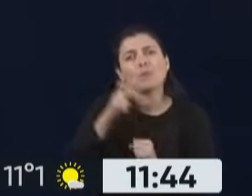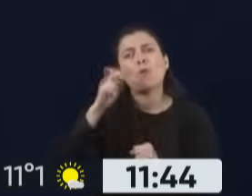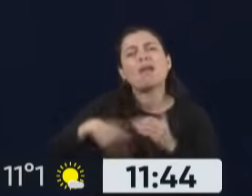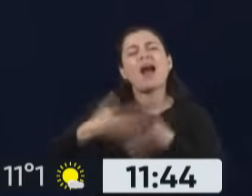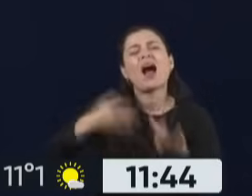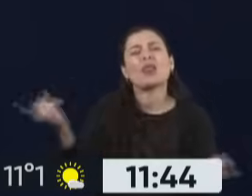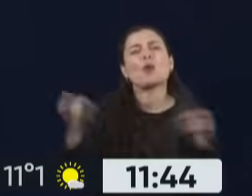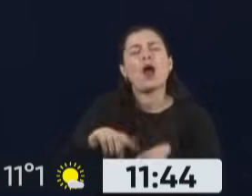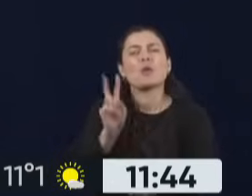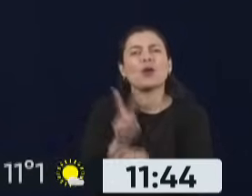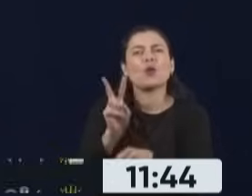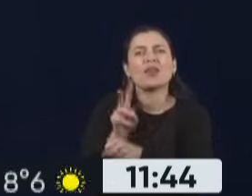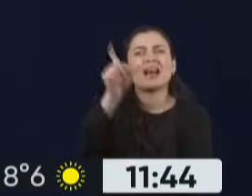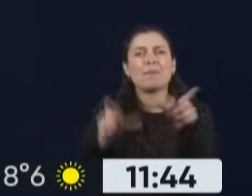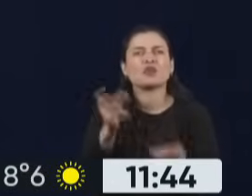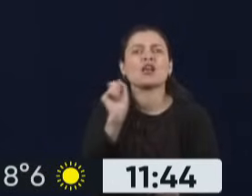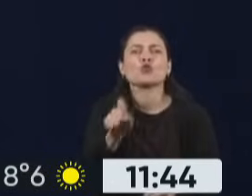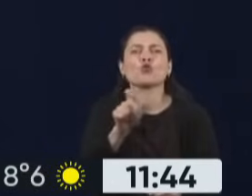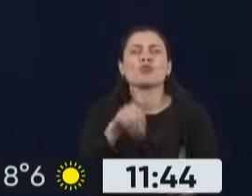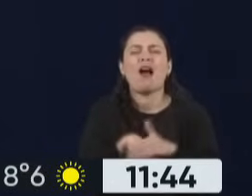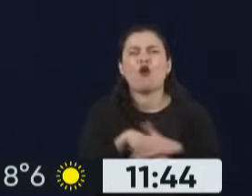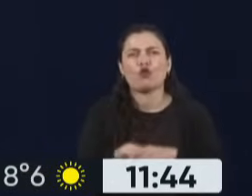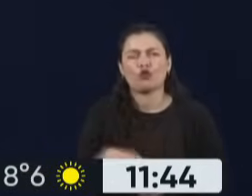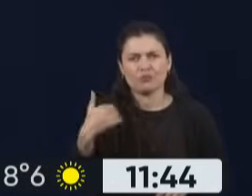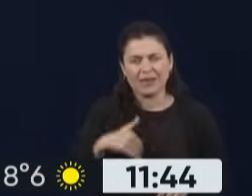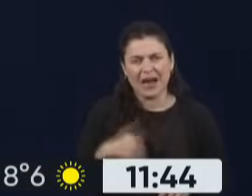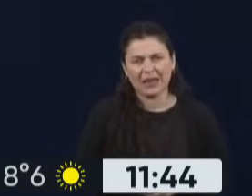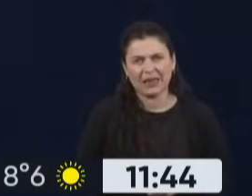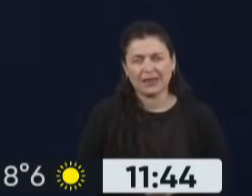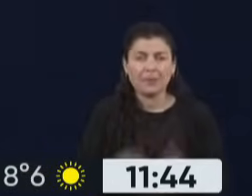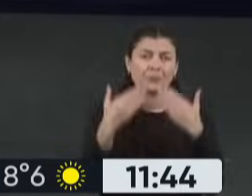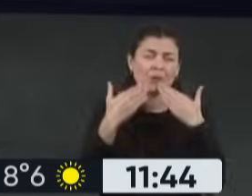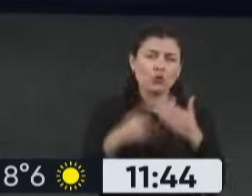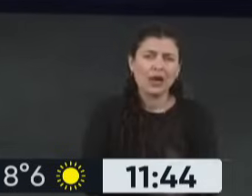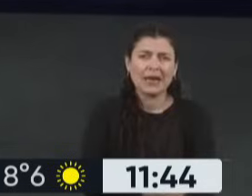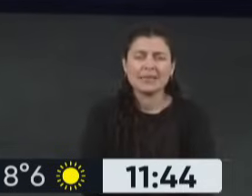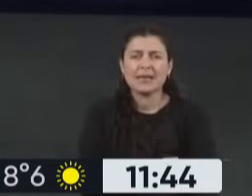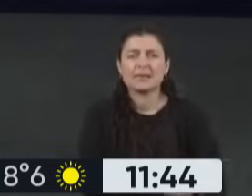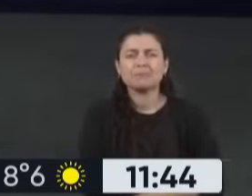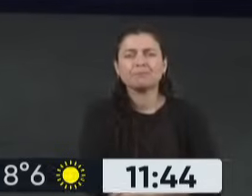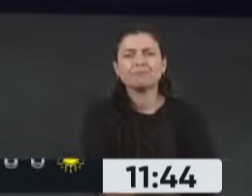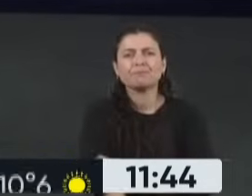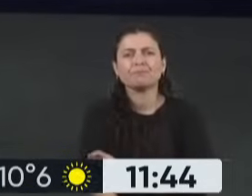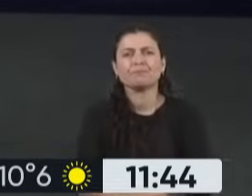histórica de los ahorros de los argentinos. Muchas gracias. Adelante, por favor.